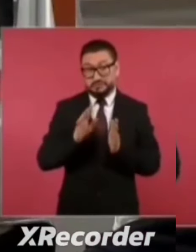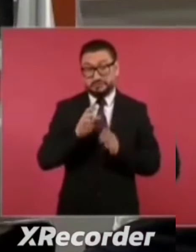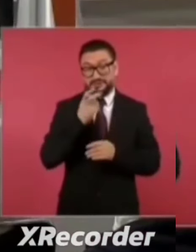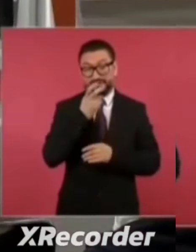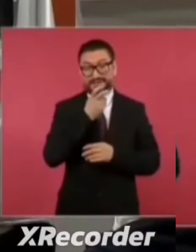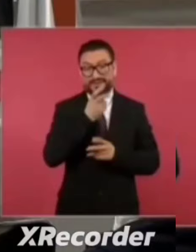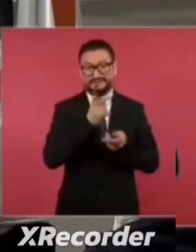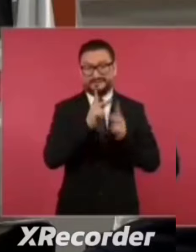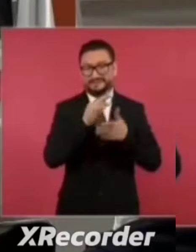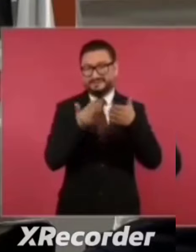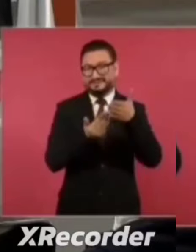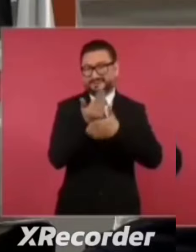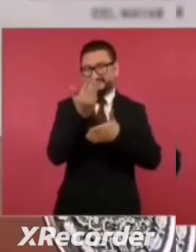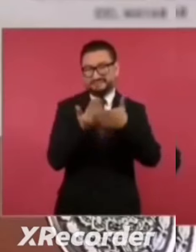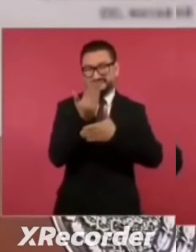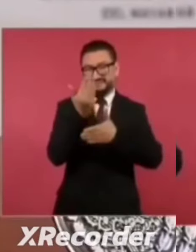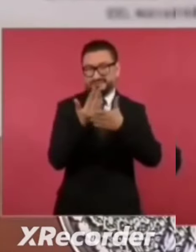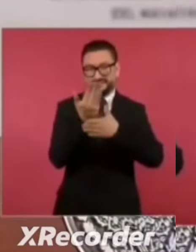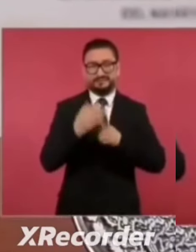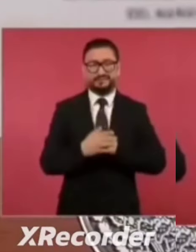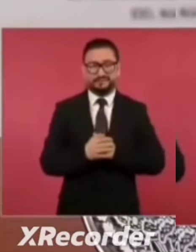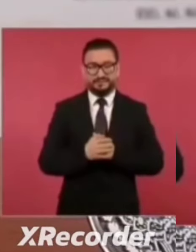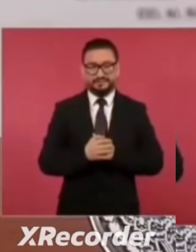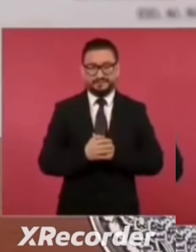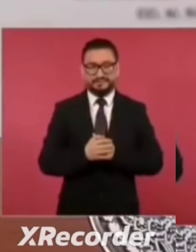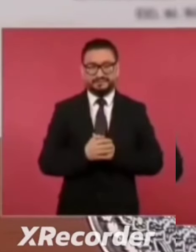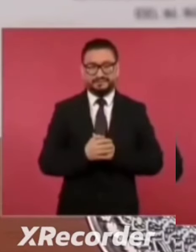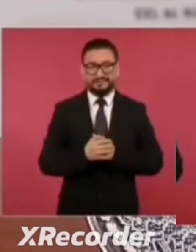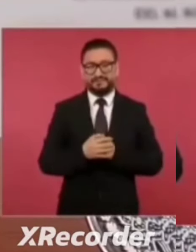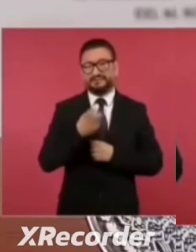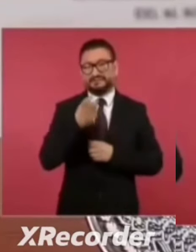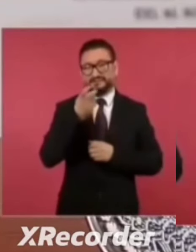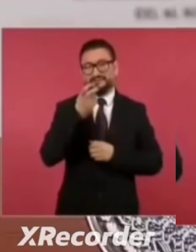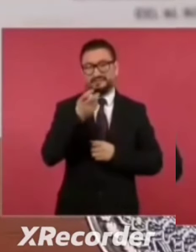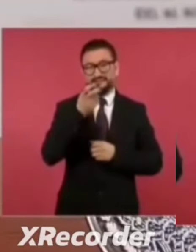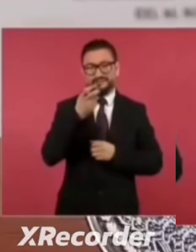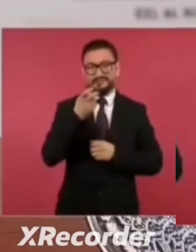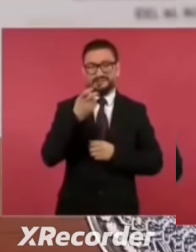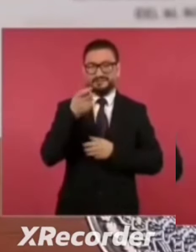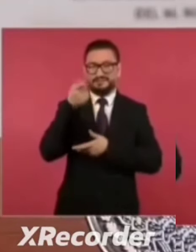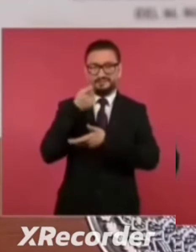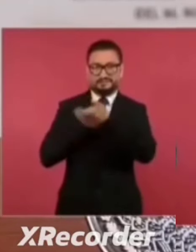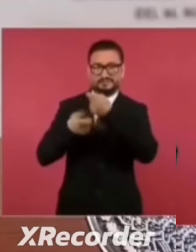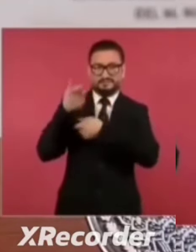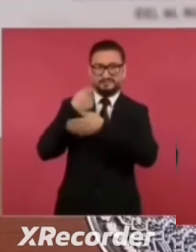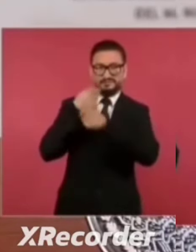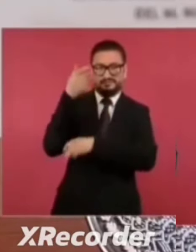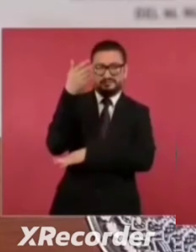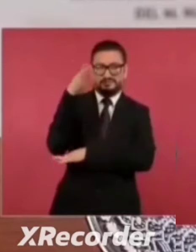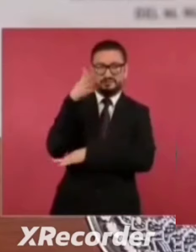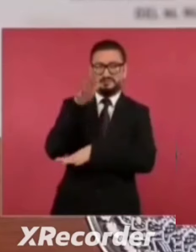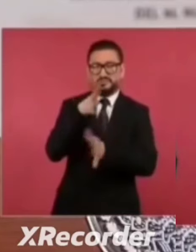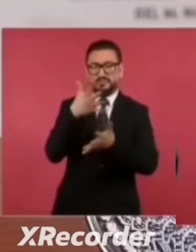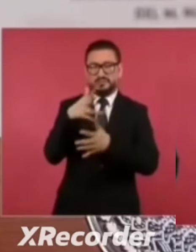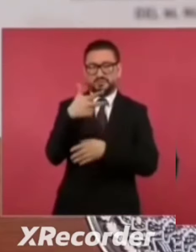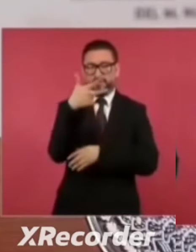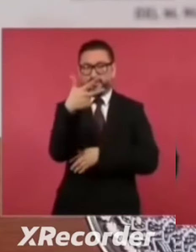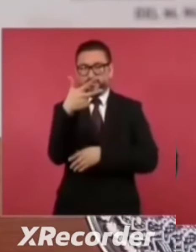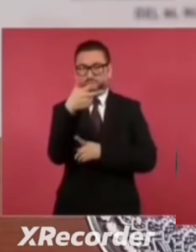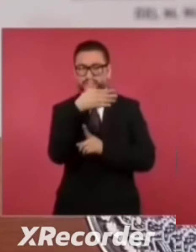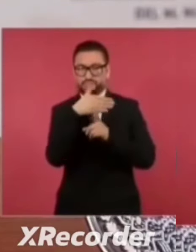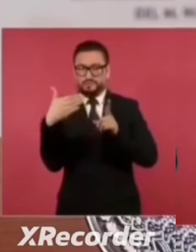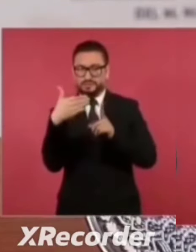fue en la mañana, ¿sí? Esto que la bandera se hizo como a las 8:30 de la mañana, más o